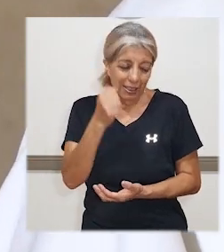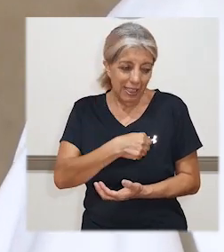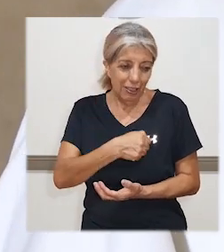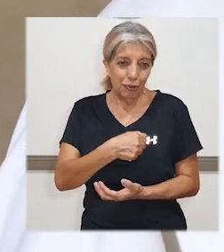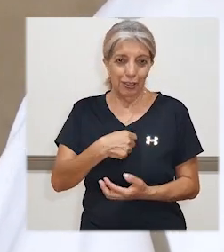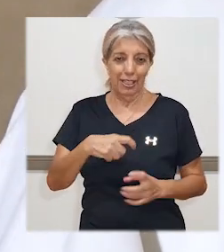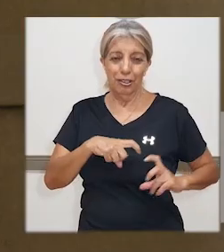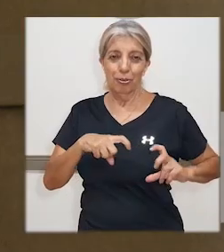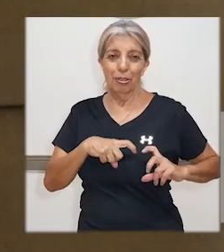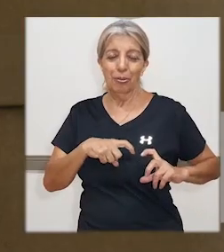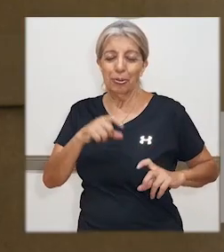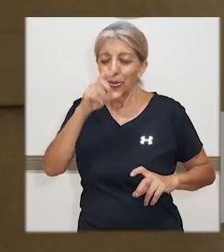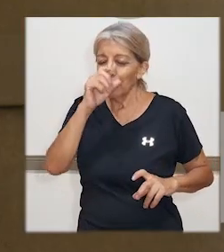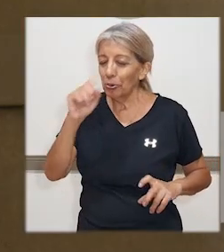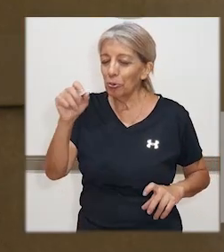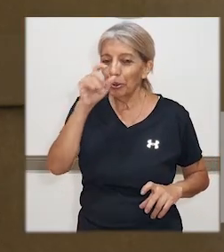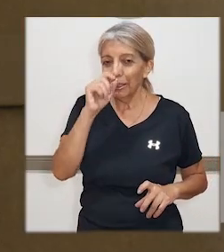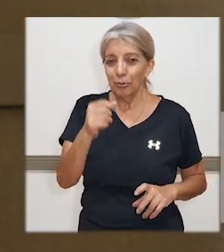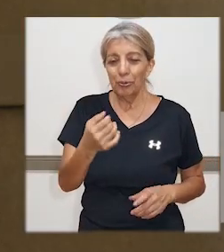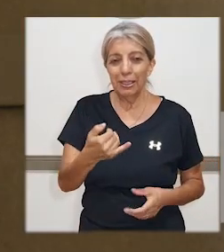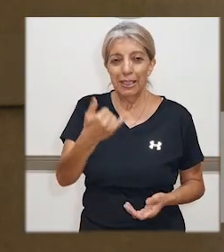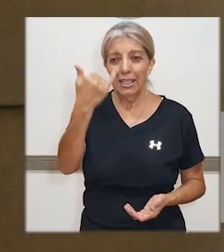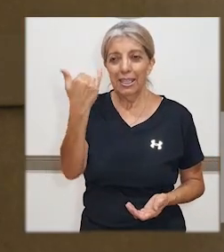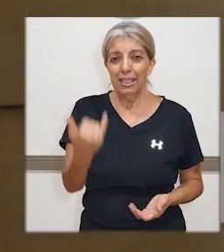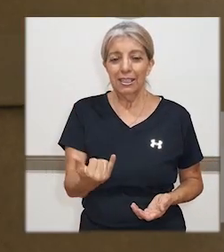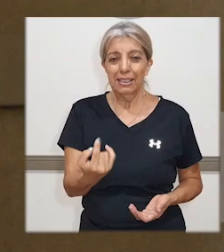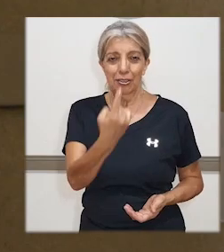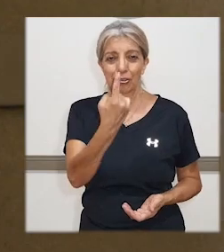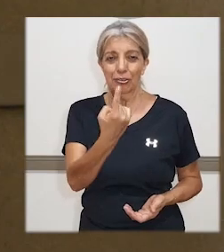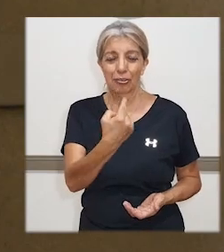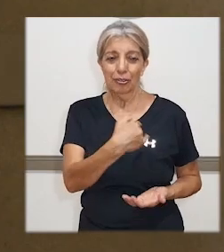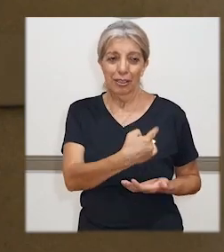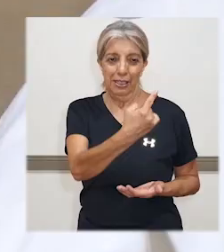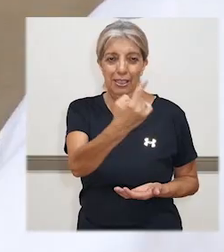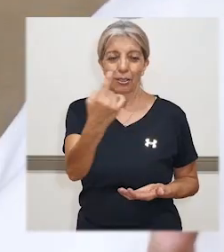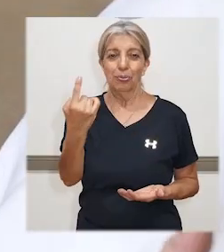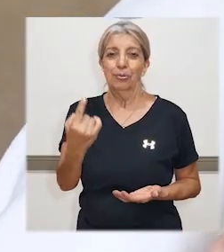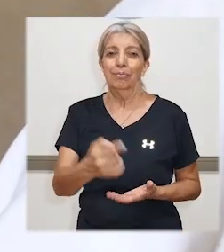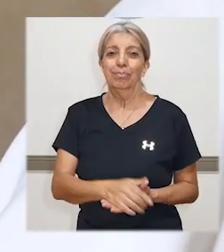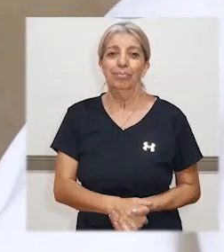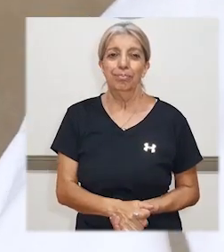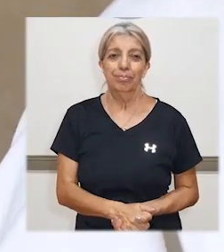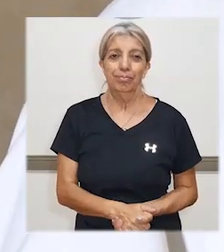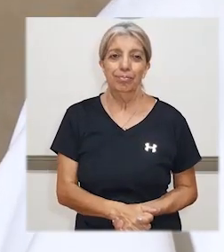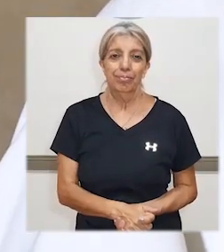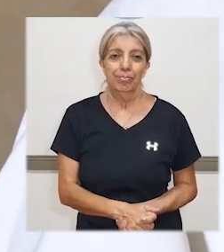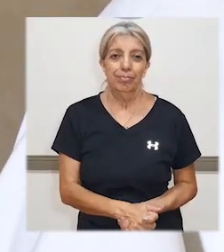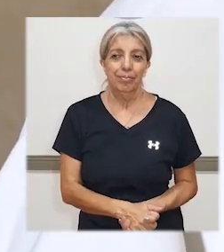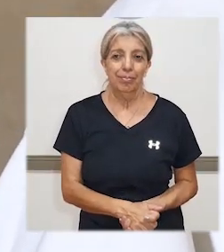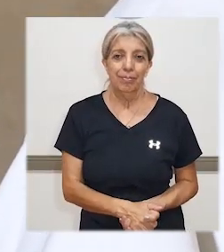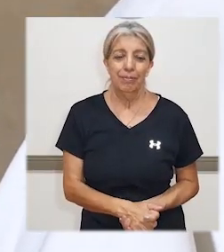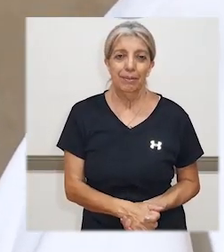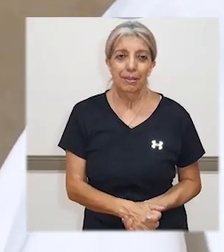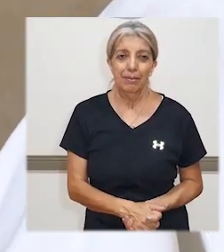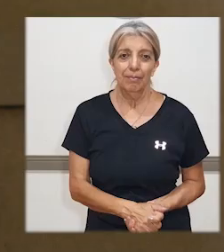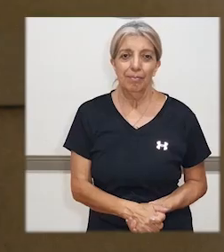cada una de las vocaciones, el horizonte es nada más y nada menos que la llamada a la santidad. Y eso hace que el corazón de los